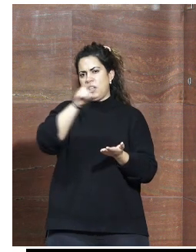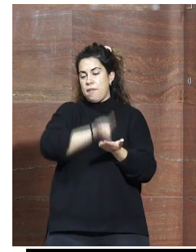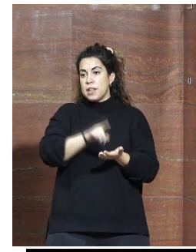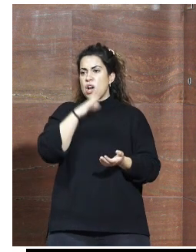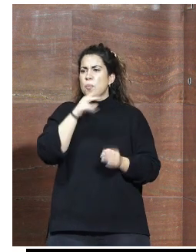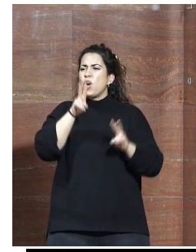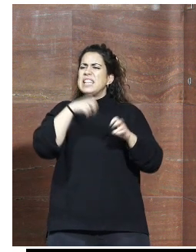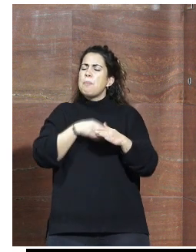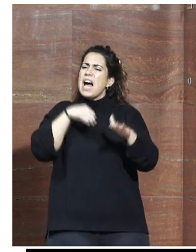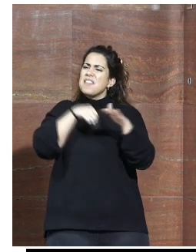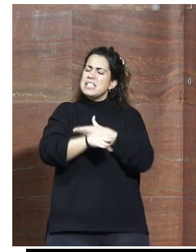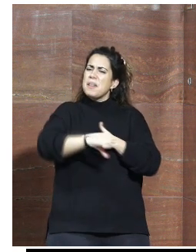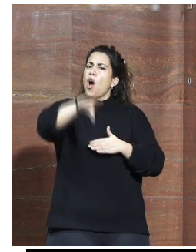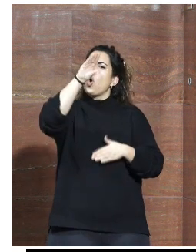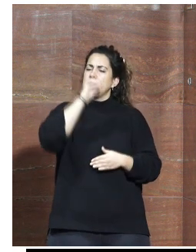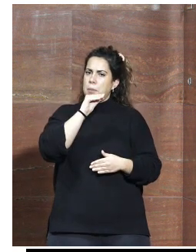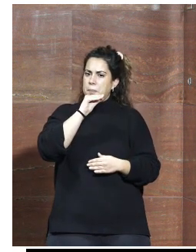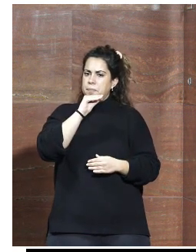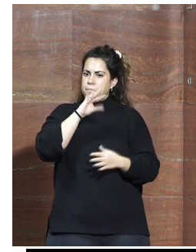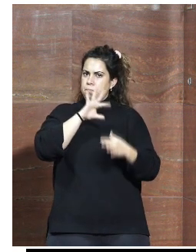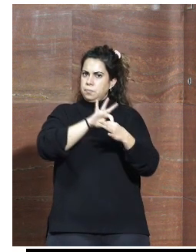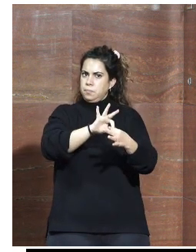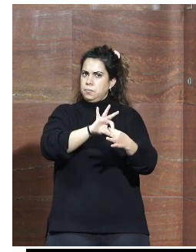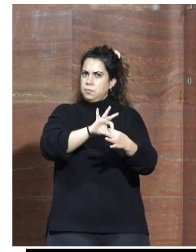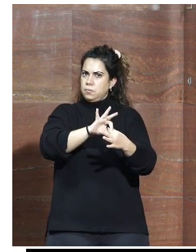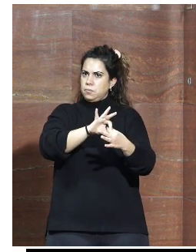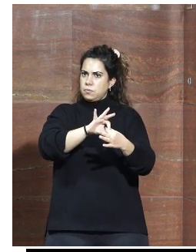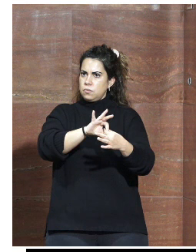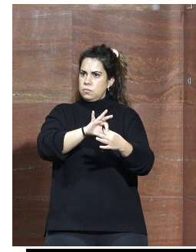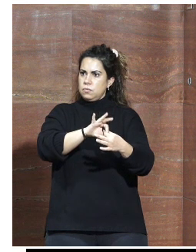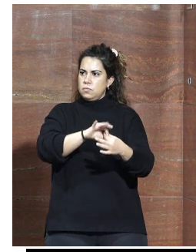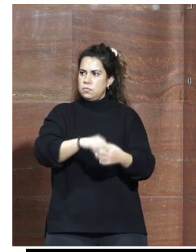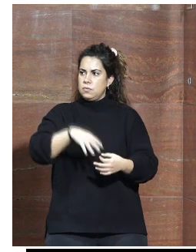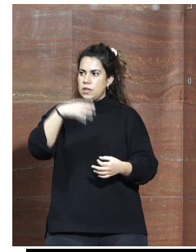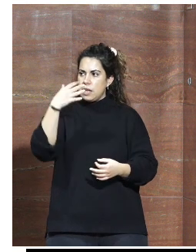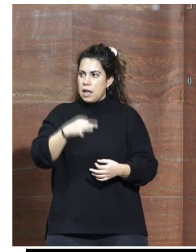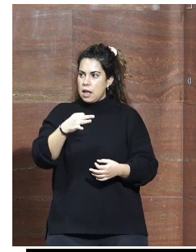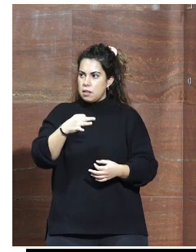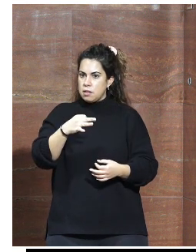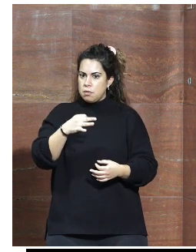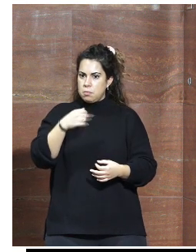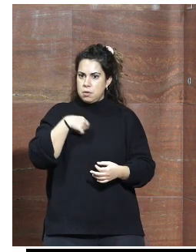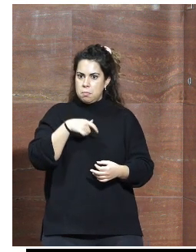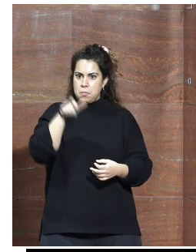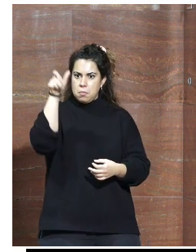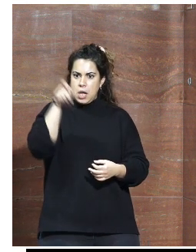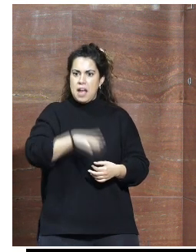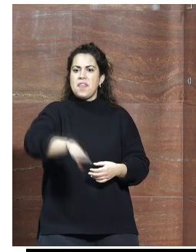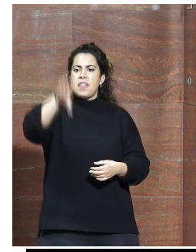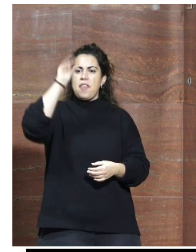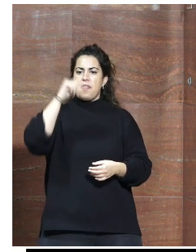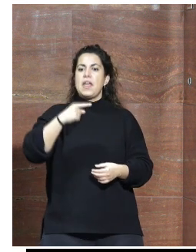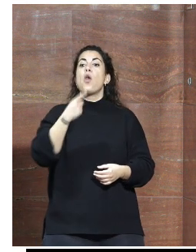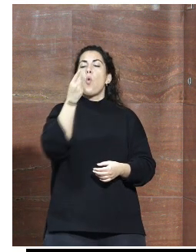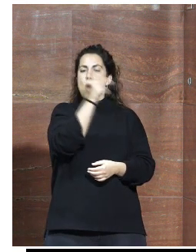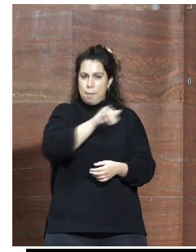de accesibilidad cognitiva y es conseguir comprender a la primera. Me parece tan